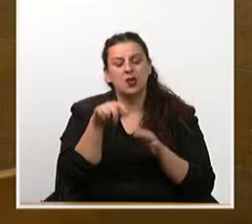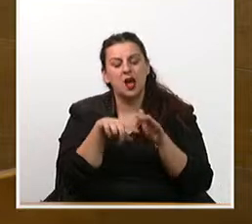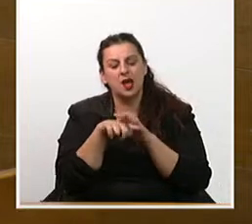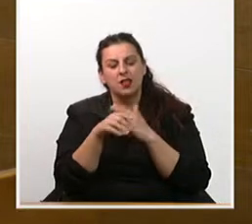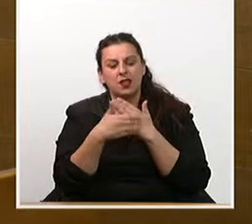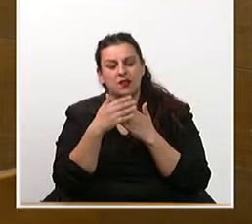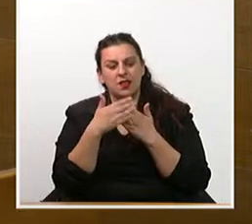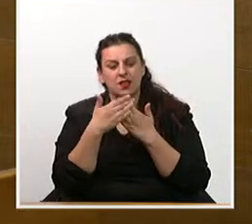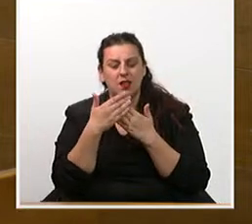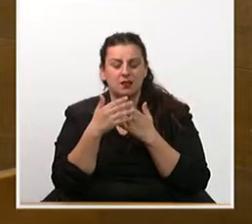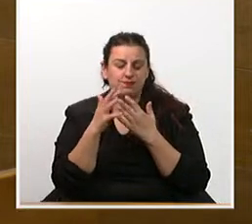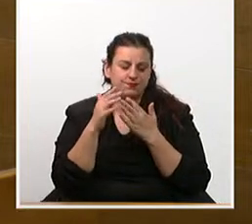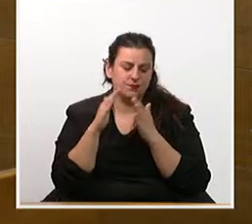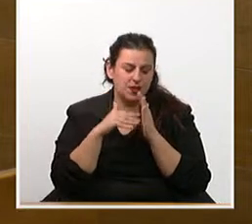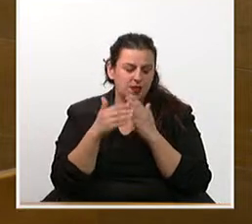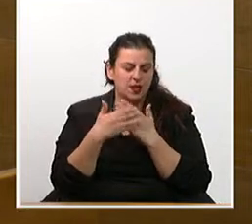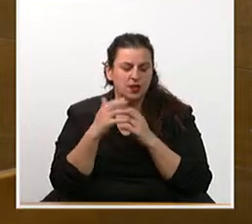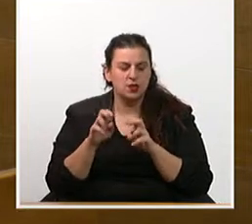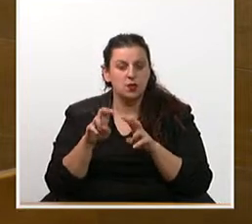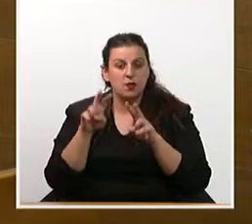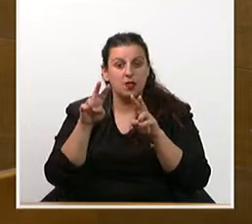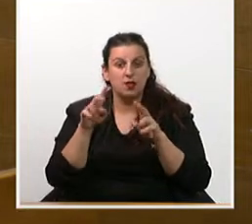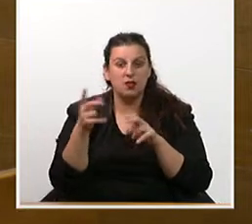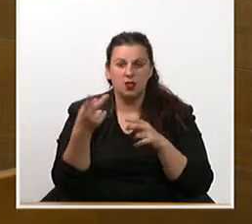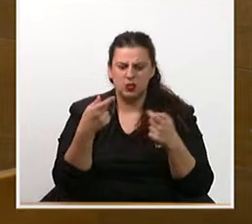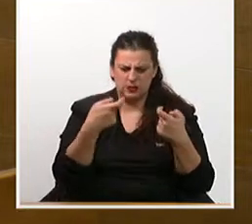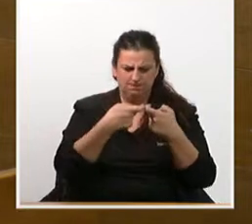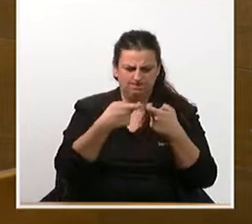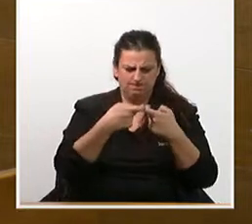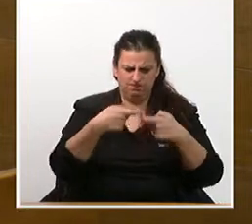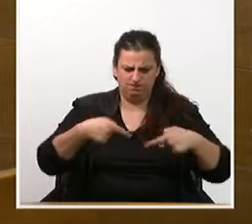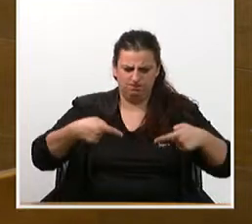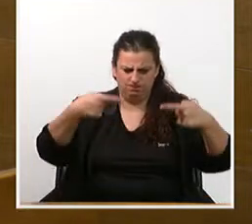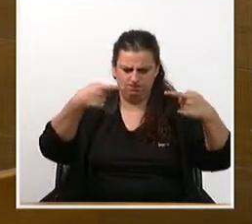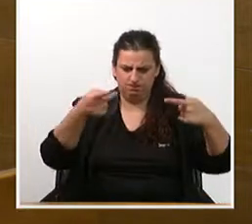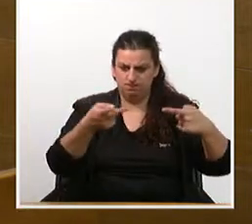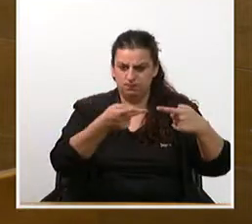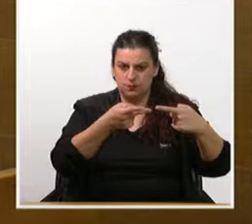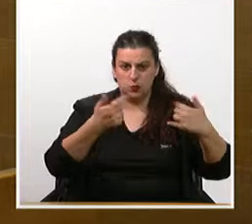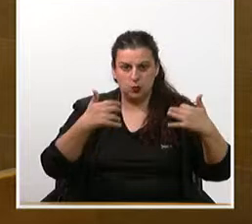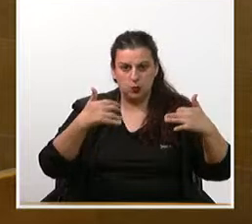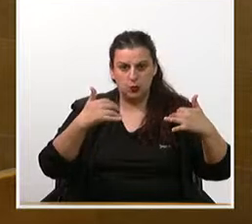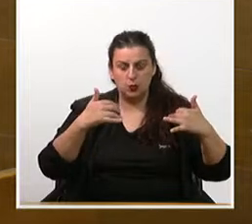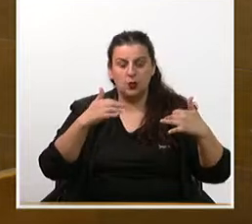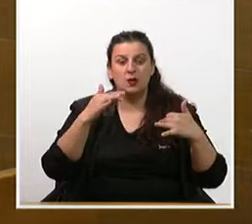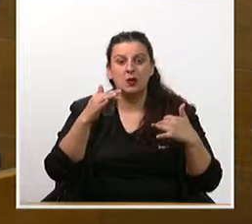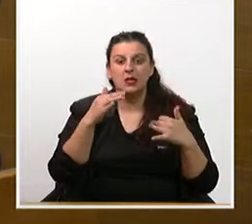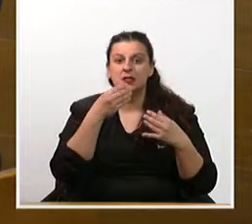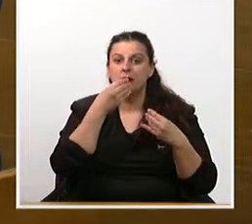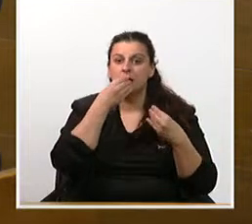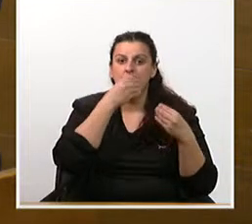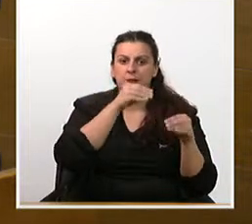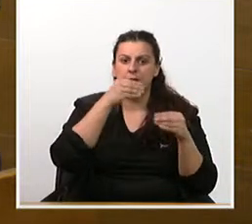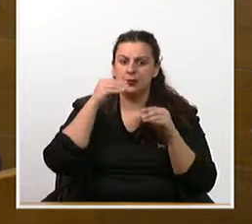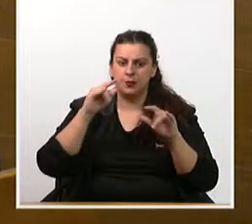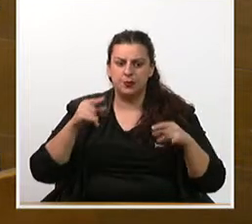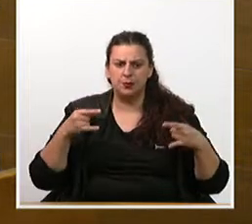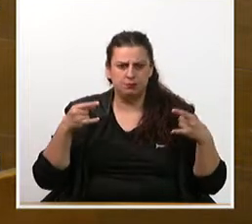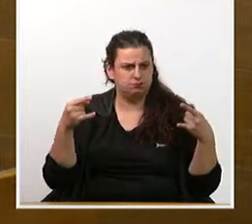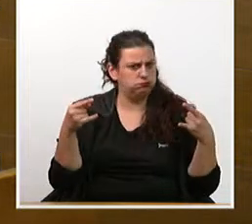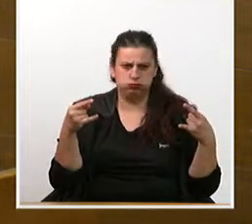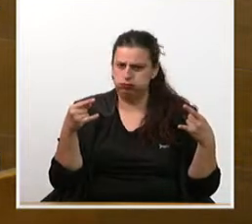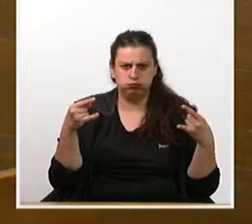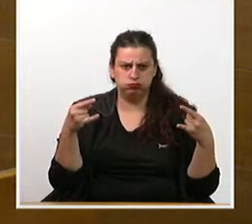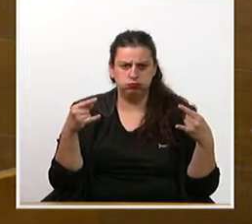innovación que aparte de estar enfrentadas entre sí que eso ya es grave buena parte de sus competencias se solapan por